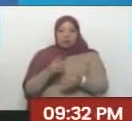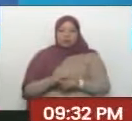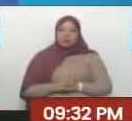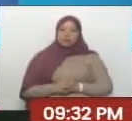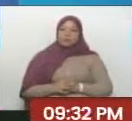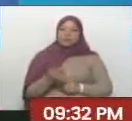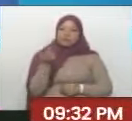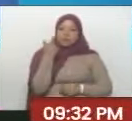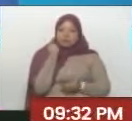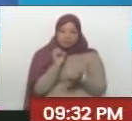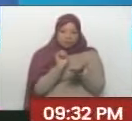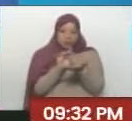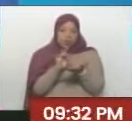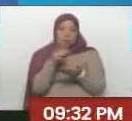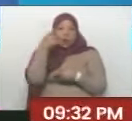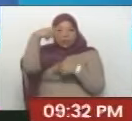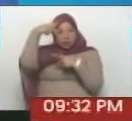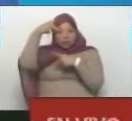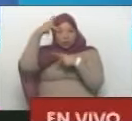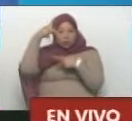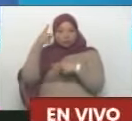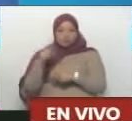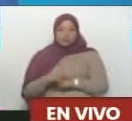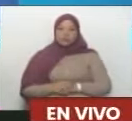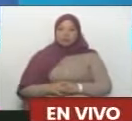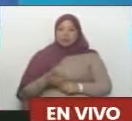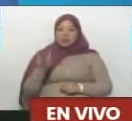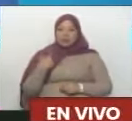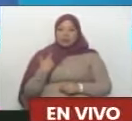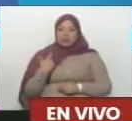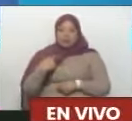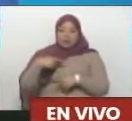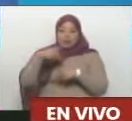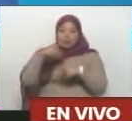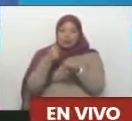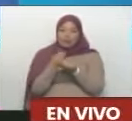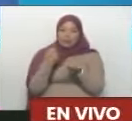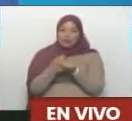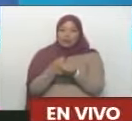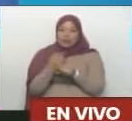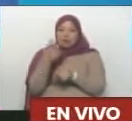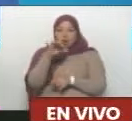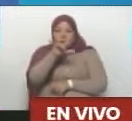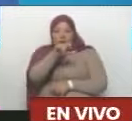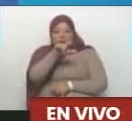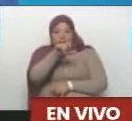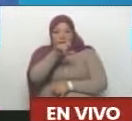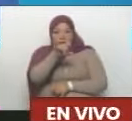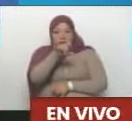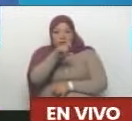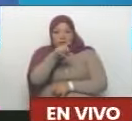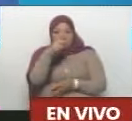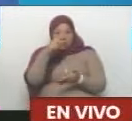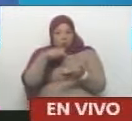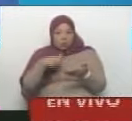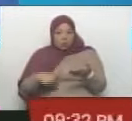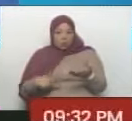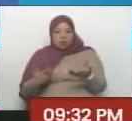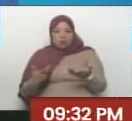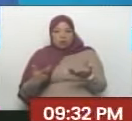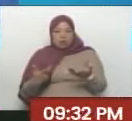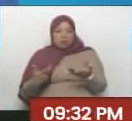Dándole a mi teléfono ahí, viendo TikTok, tiktokeando. Y después me metí en Instagram. Guá, guá, guá,